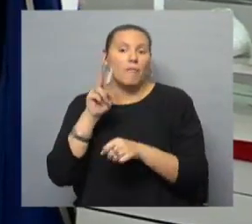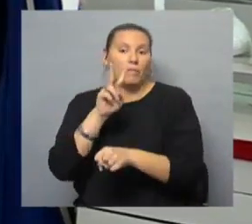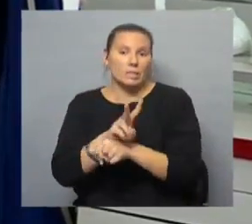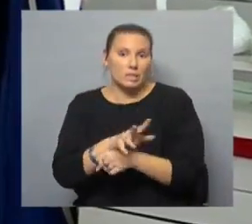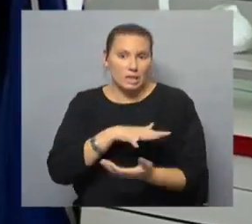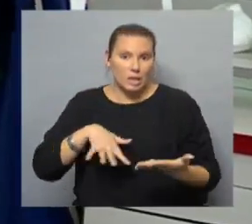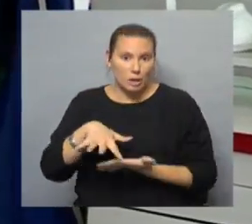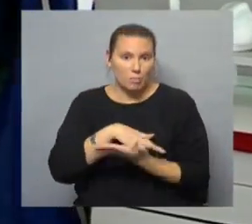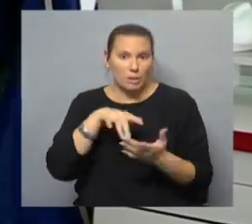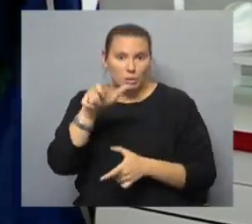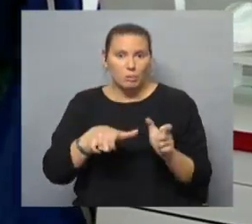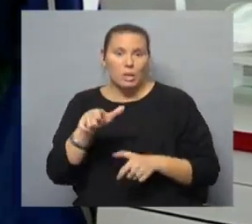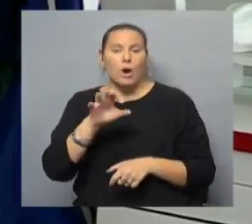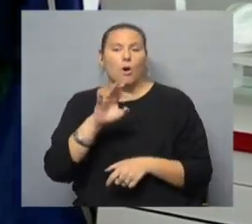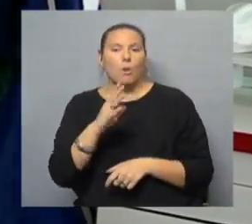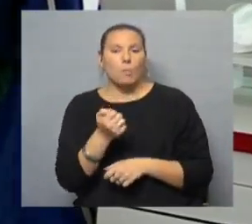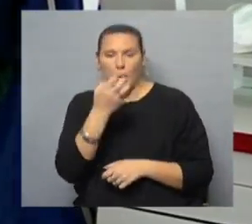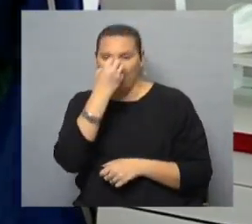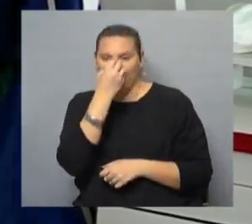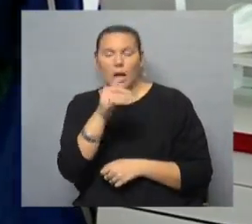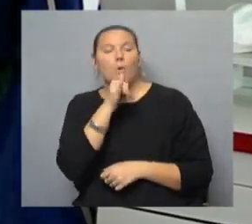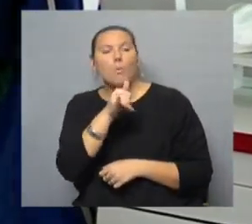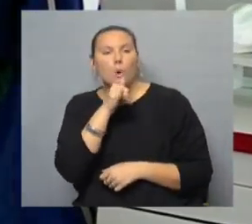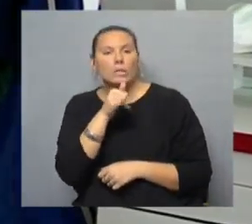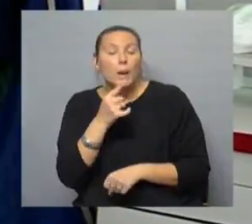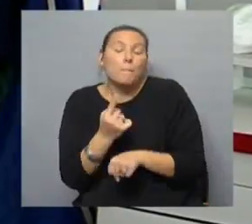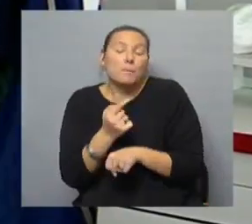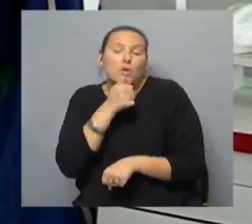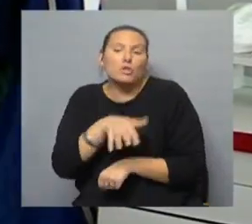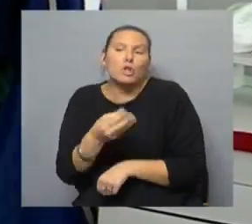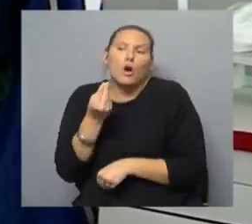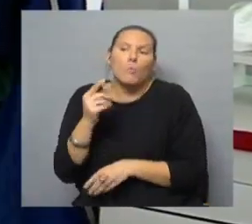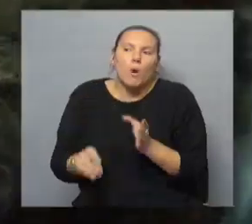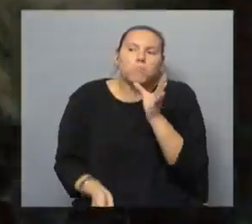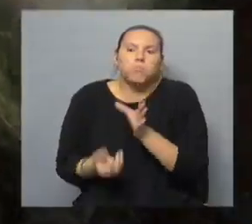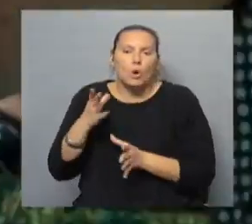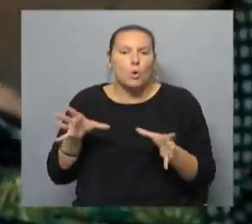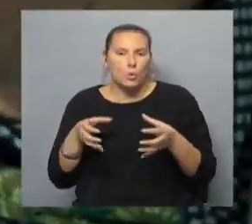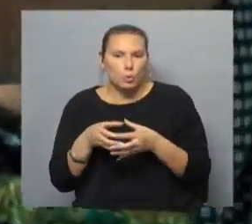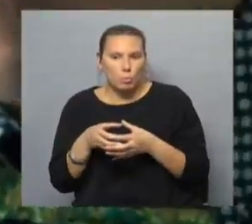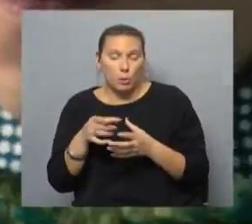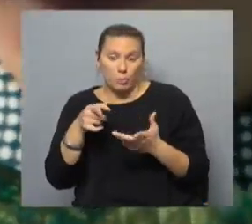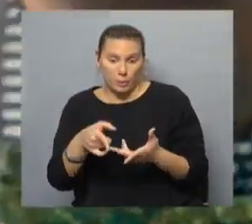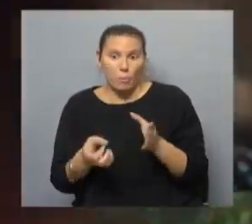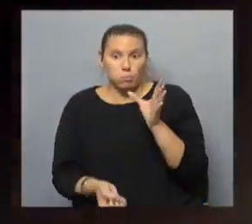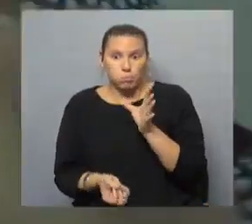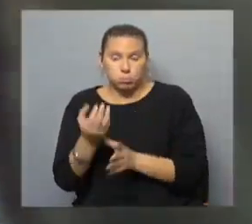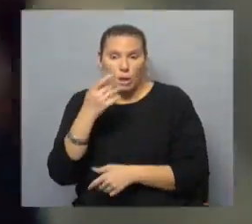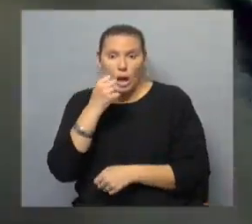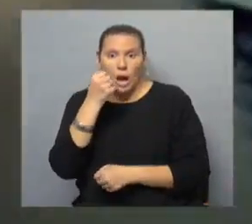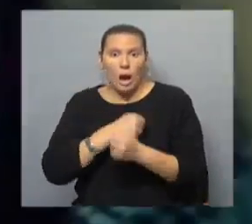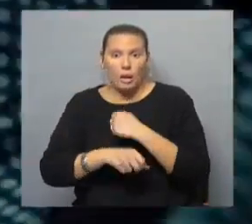espacio que tiene la gente de OPA Payasos para que me cuentes un poco primero la historia, cómo surge esta compañía. Mira, OPA Payasos surge en el